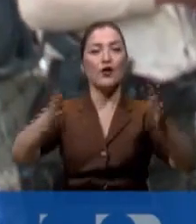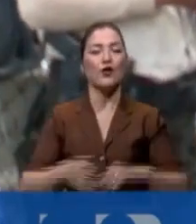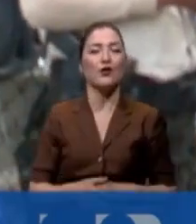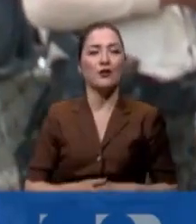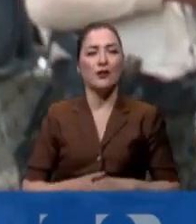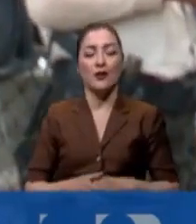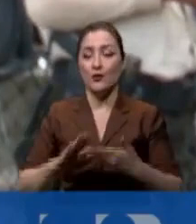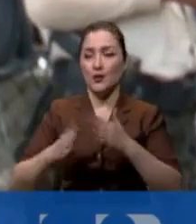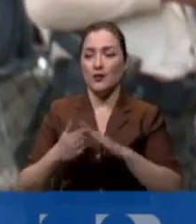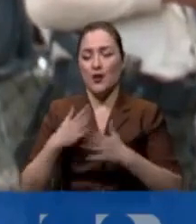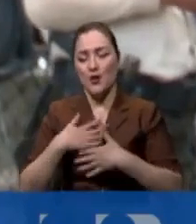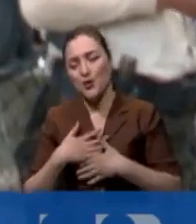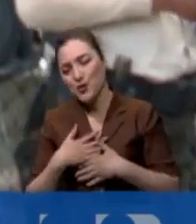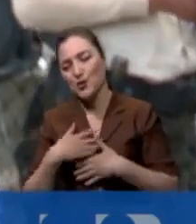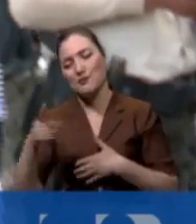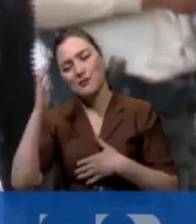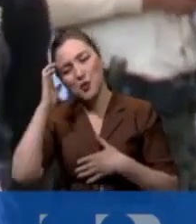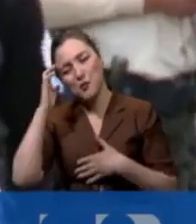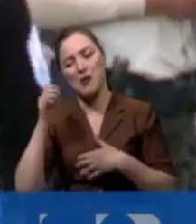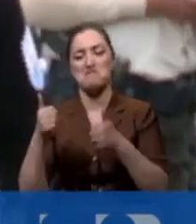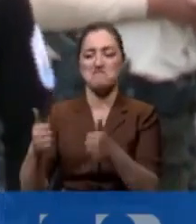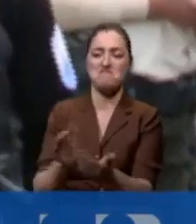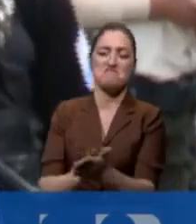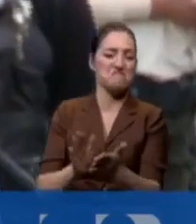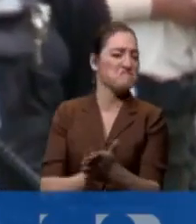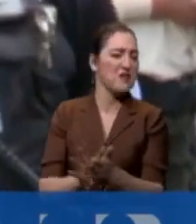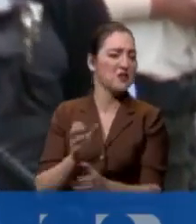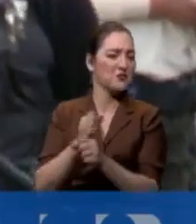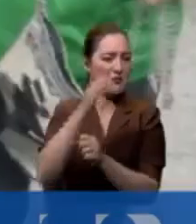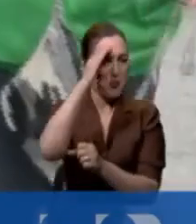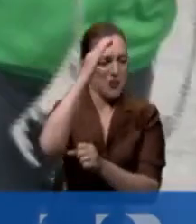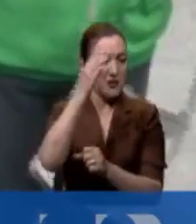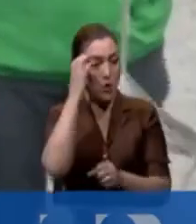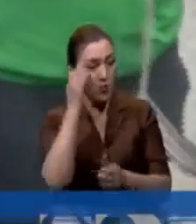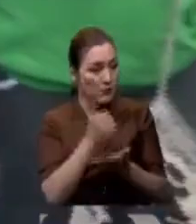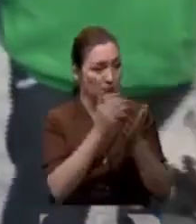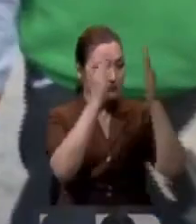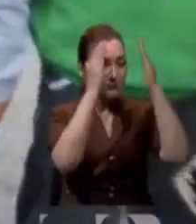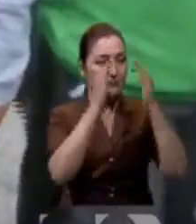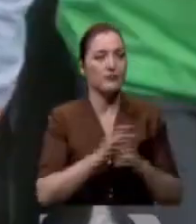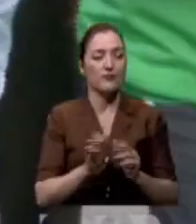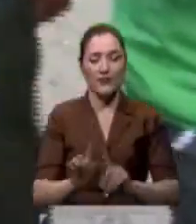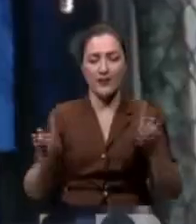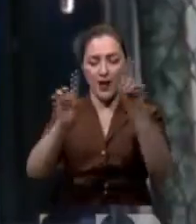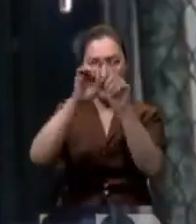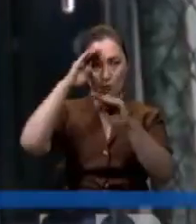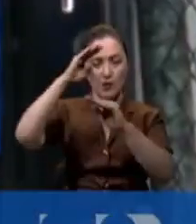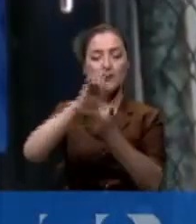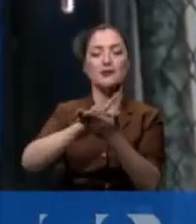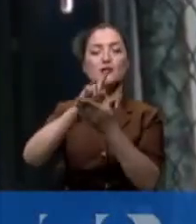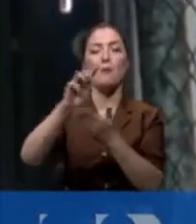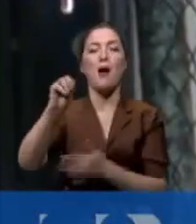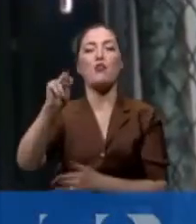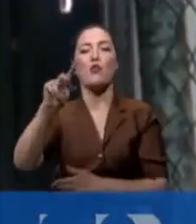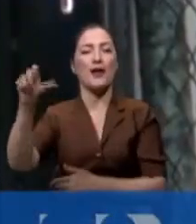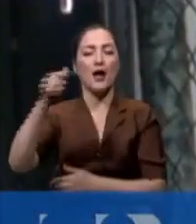grato saber que la comunidad se preocupa de su seguridad y también de sus servidores policiales. Y es que según datos de la comandancia del distrito Manuela Sáenz,